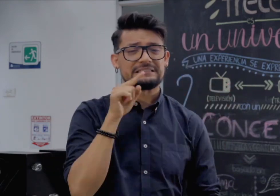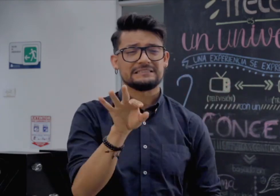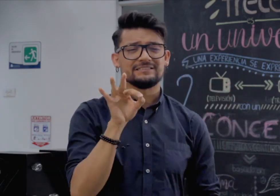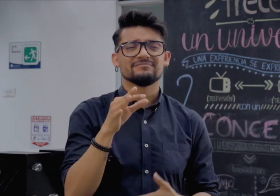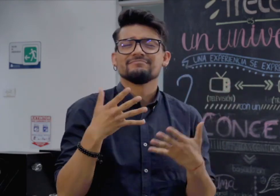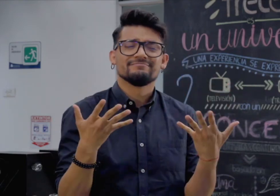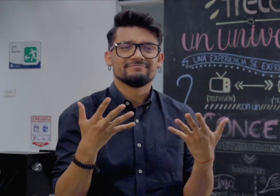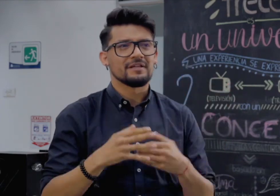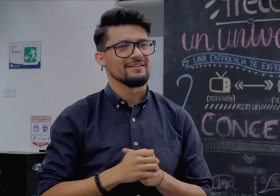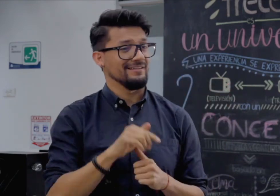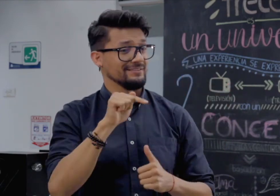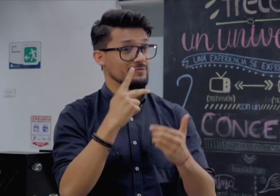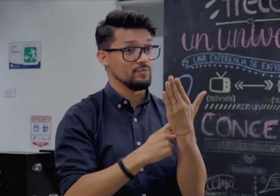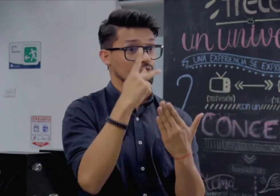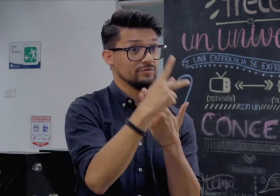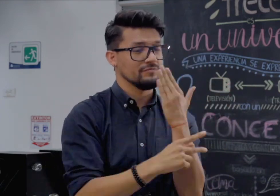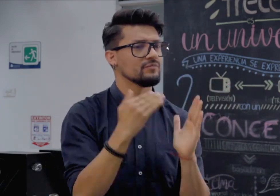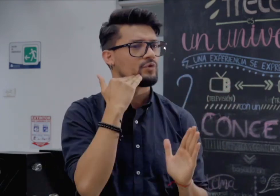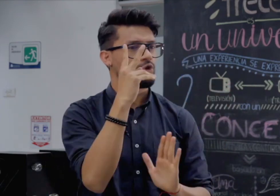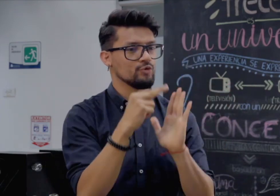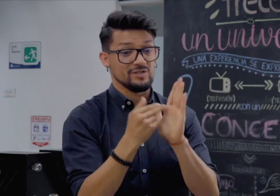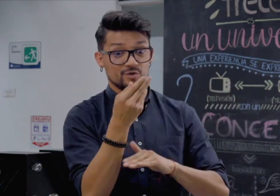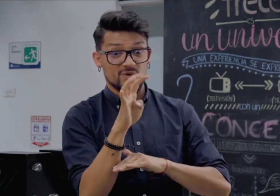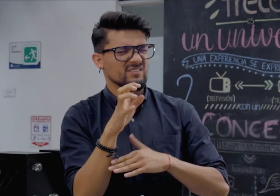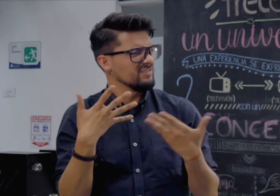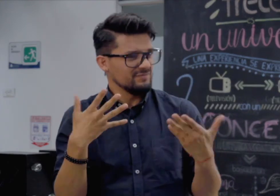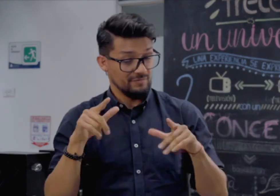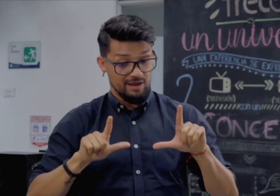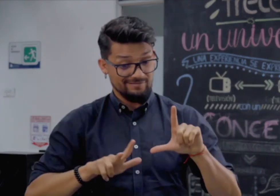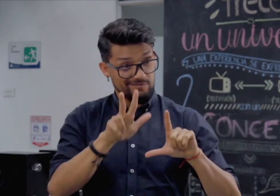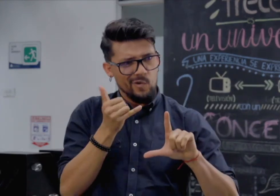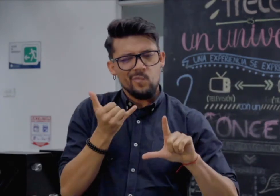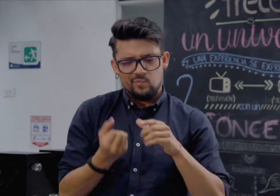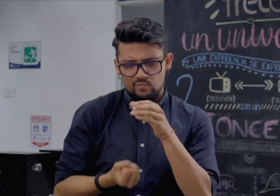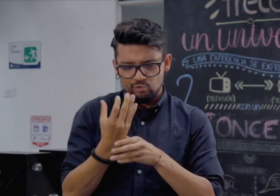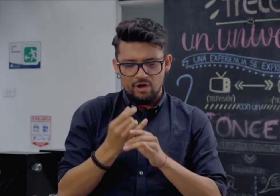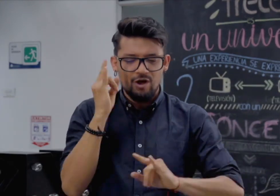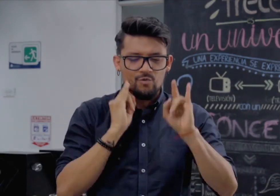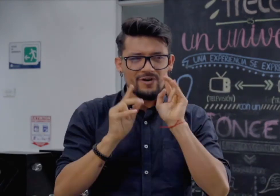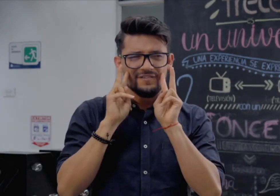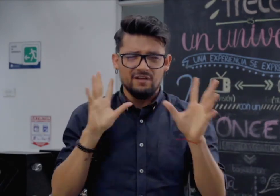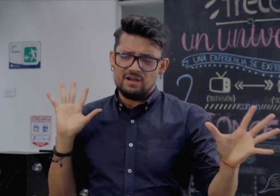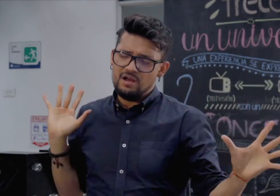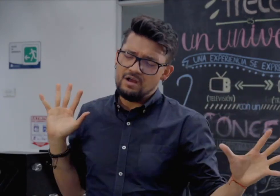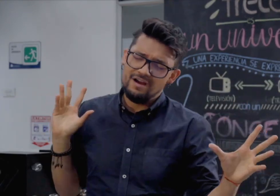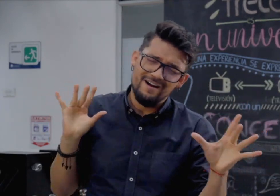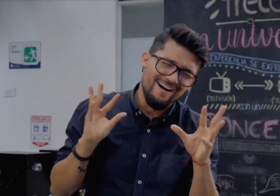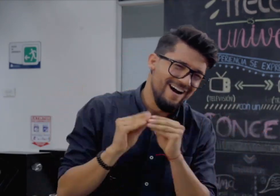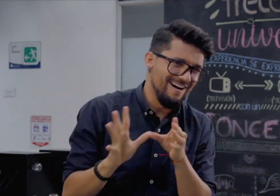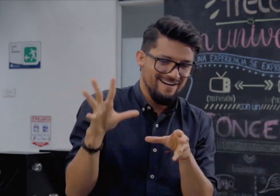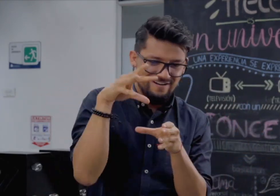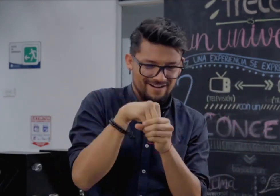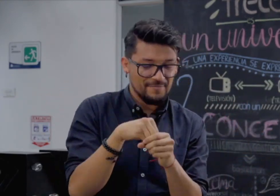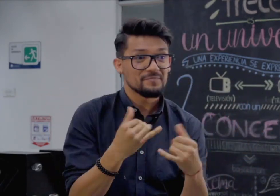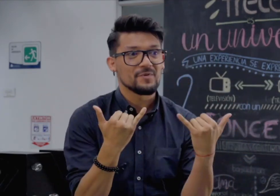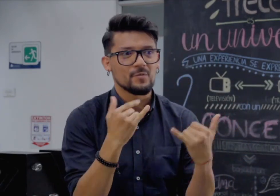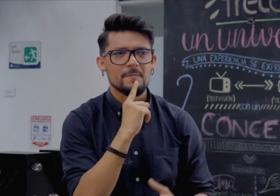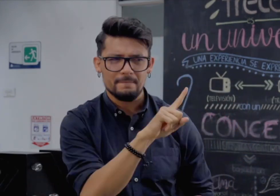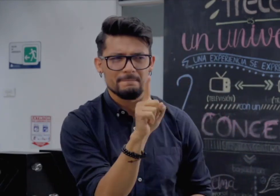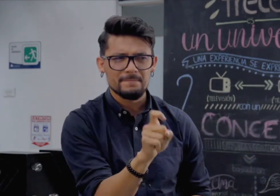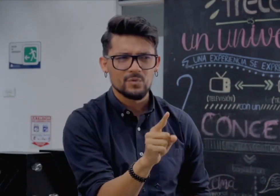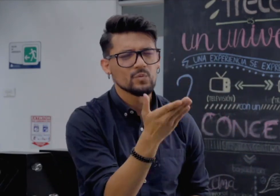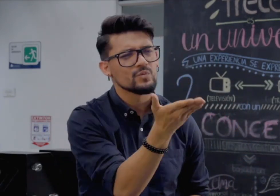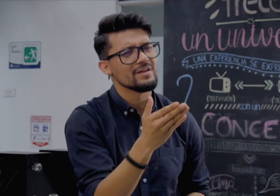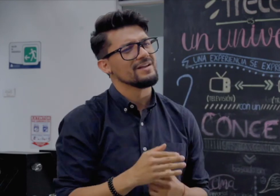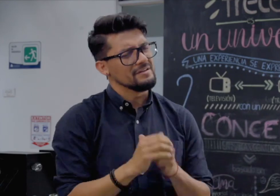hay un nuevo proyecto del canal que se viene trabajando desde el año 2019, el archivo audiovisual del canal. ¿Nos puedes